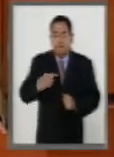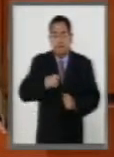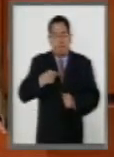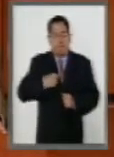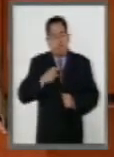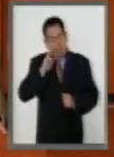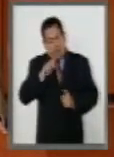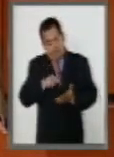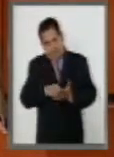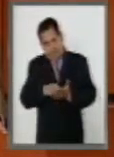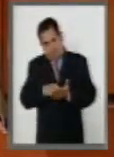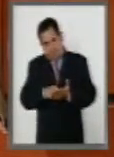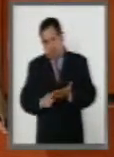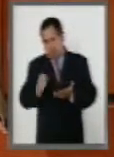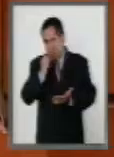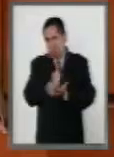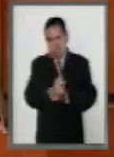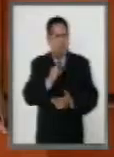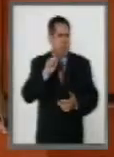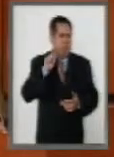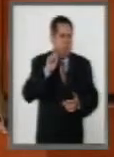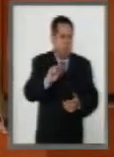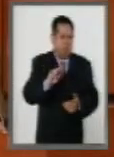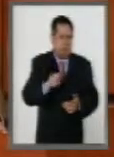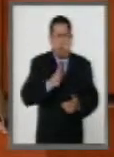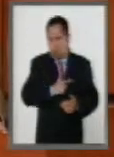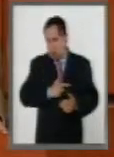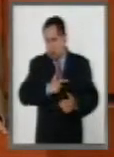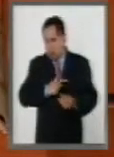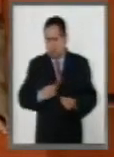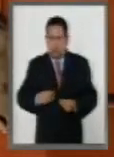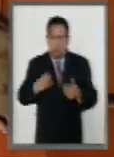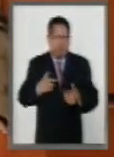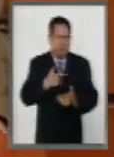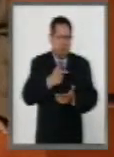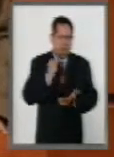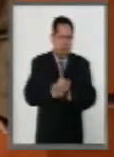aprobar con mucho gusto y con mucho ánimo esta ley,